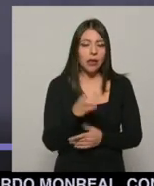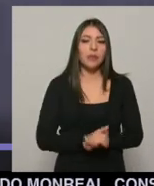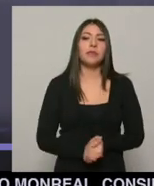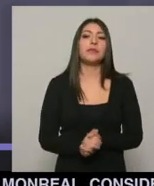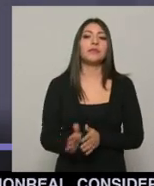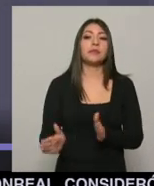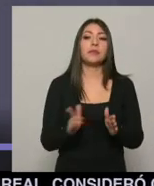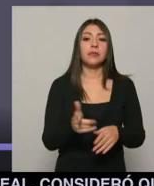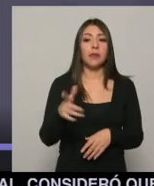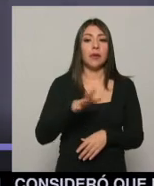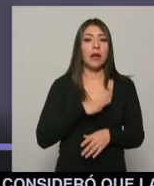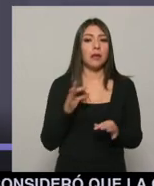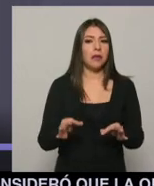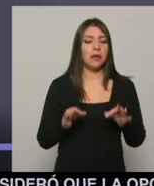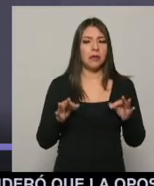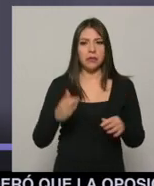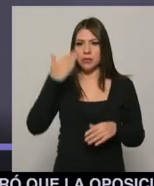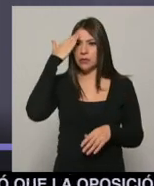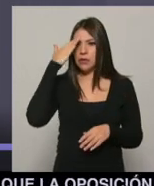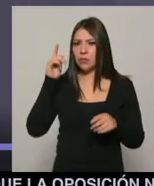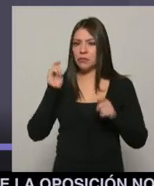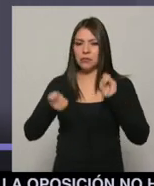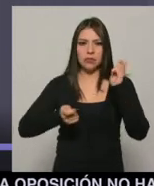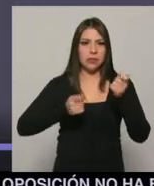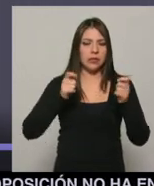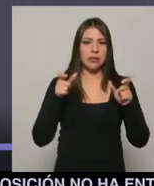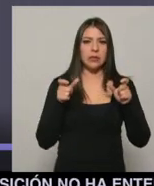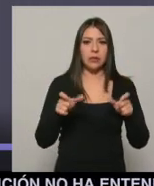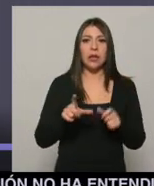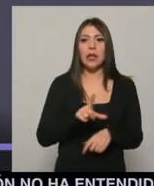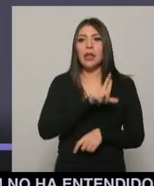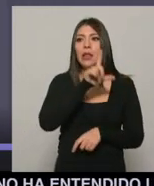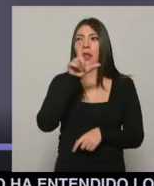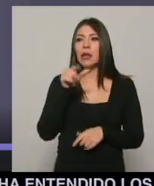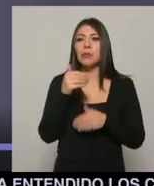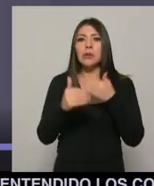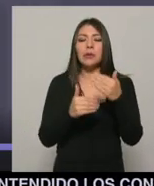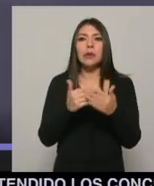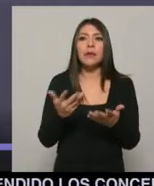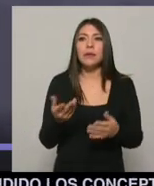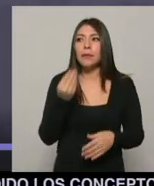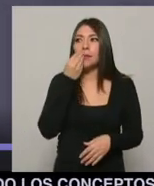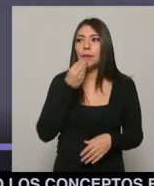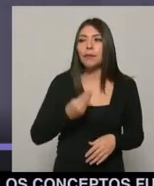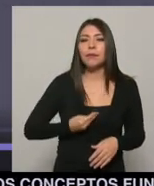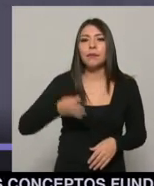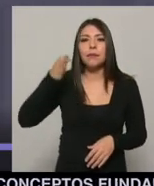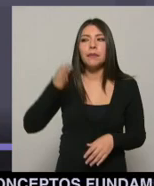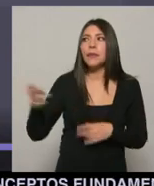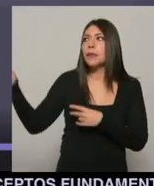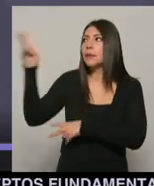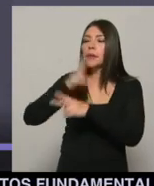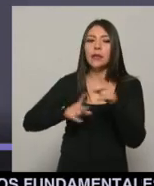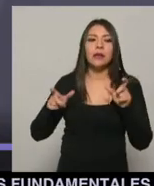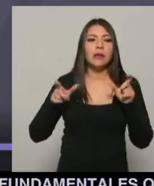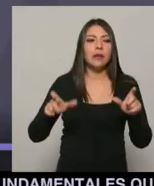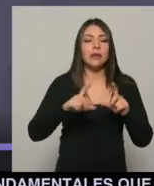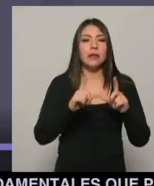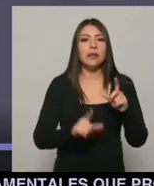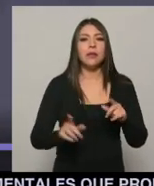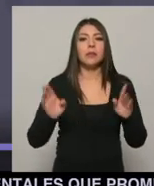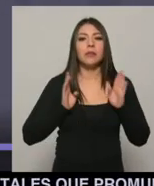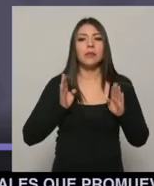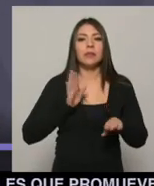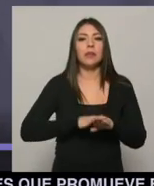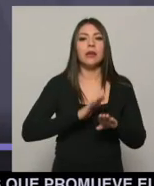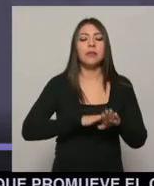un perfecto dominio sobre el tema de la seguridad. Meses después tiene que aceptar que venga la Guardia Nacional, más militares a la calle, y el resultado es